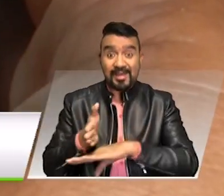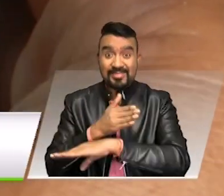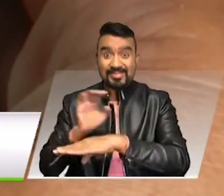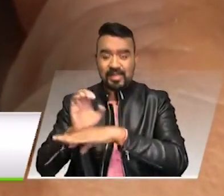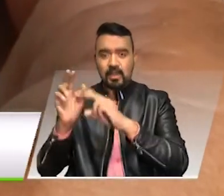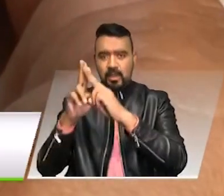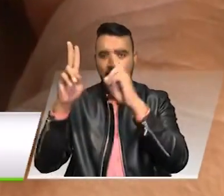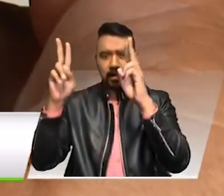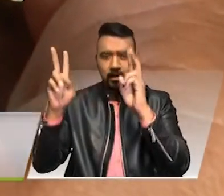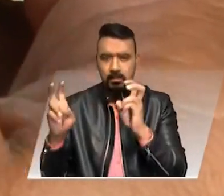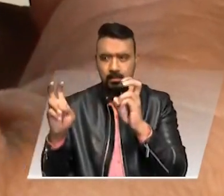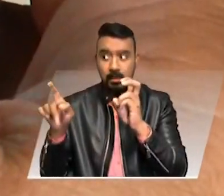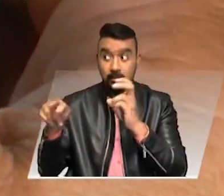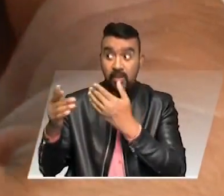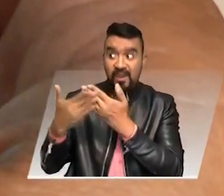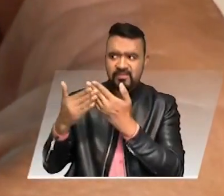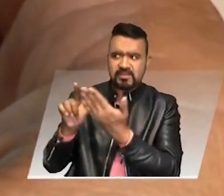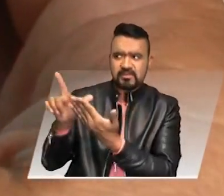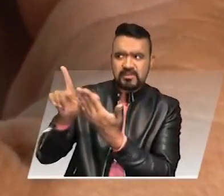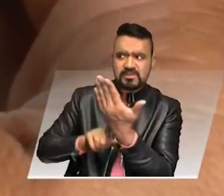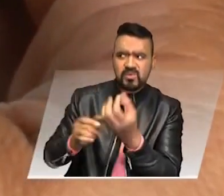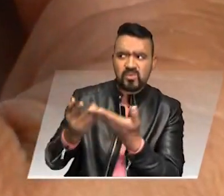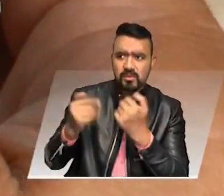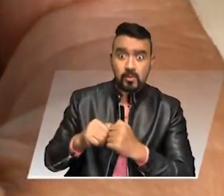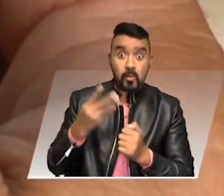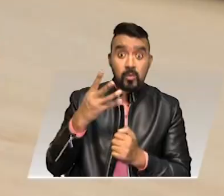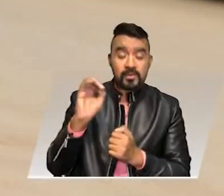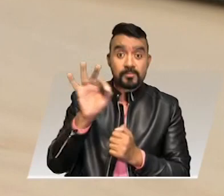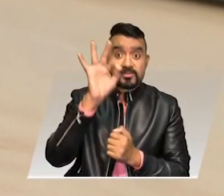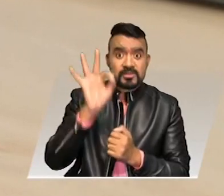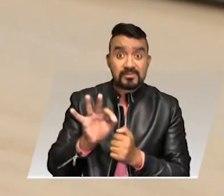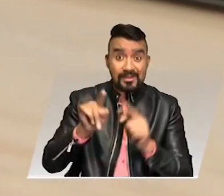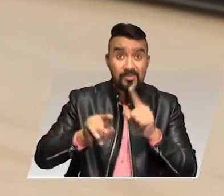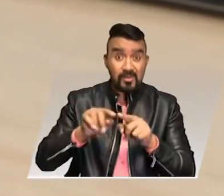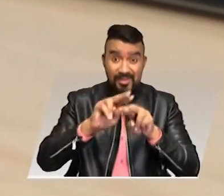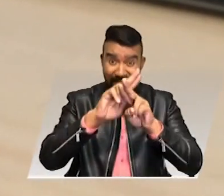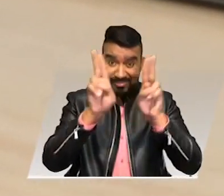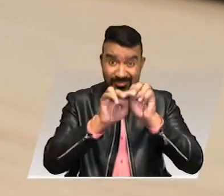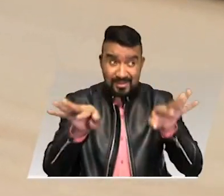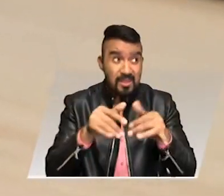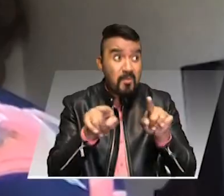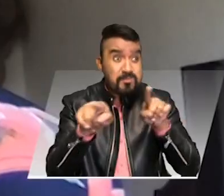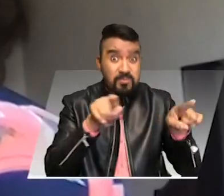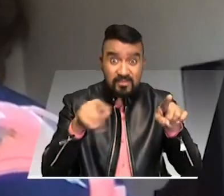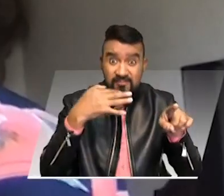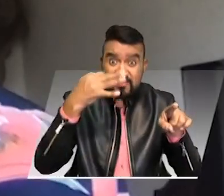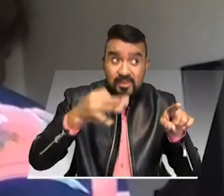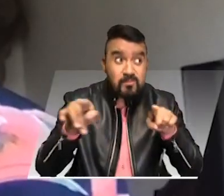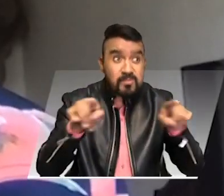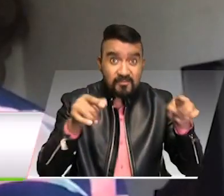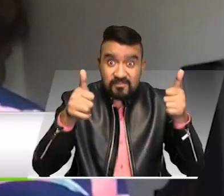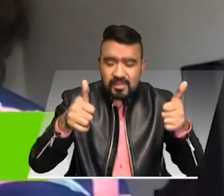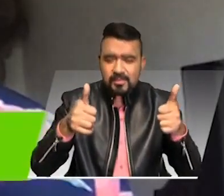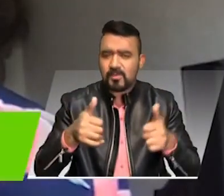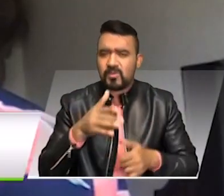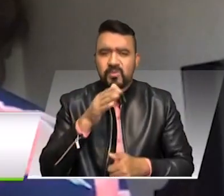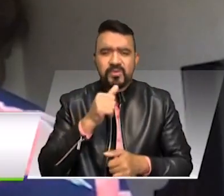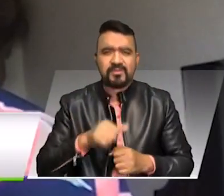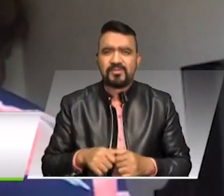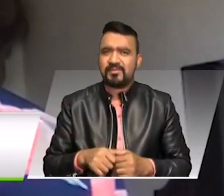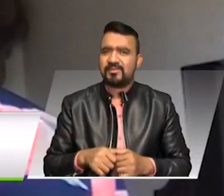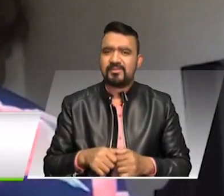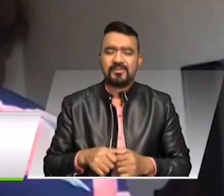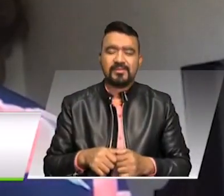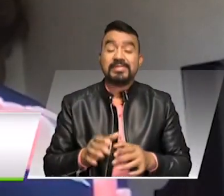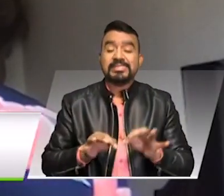de las subregiones que sí tiene acceso a Internet no está satisfecho con la calidad del servicio. La conexión virtual y la